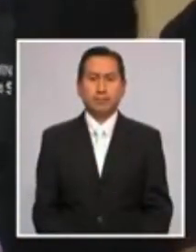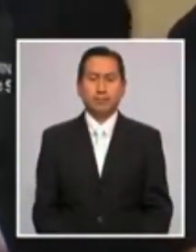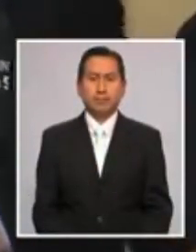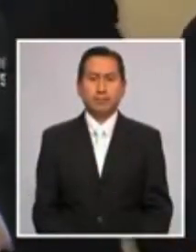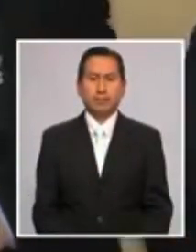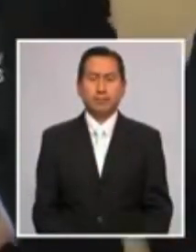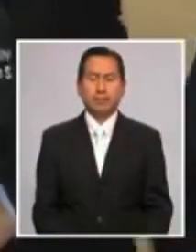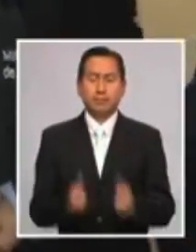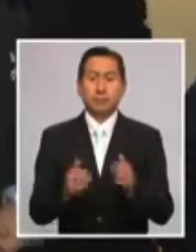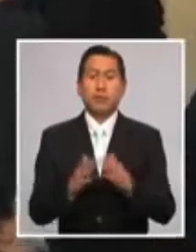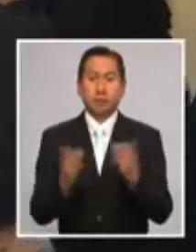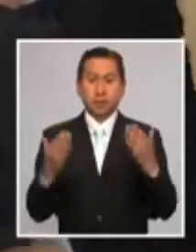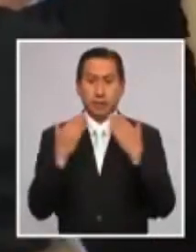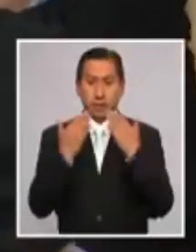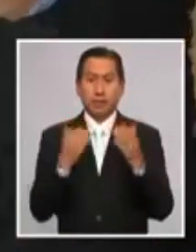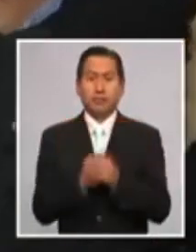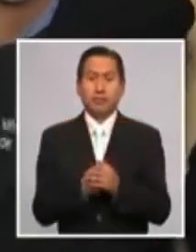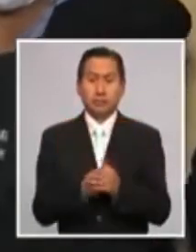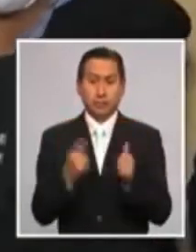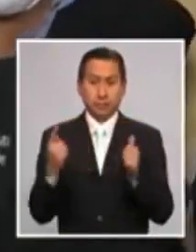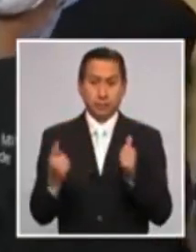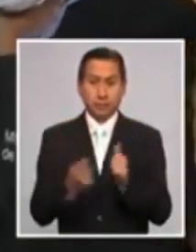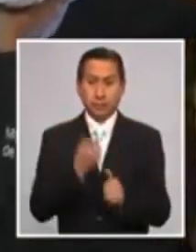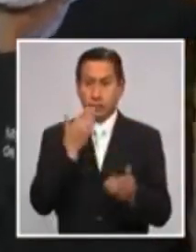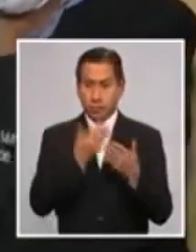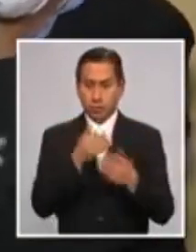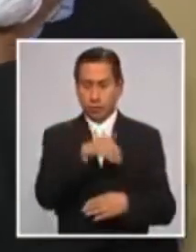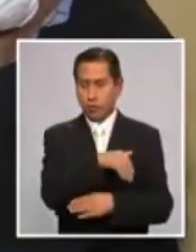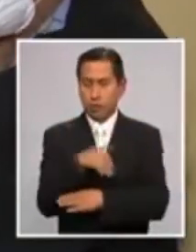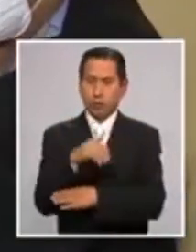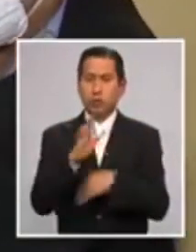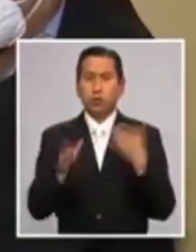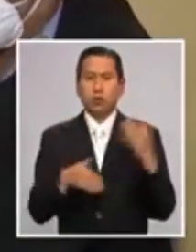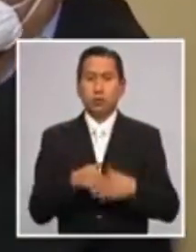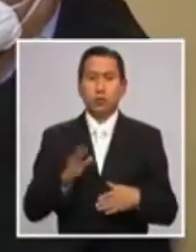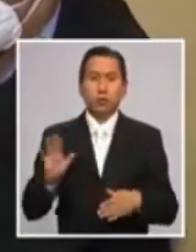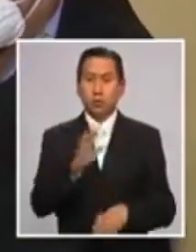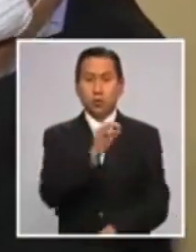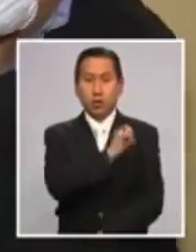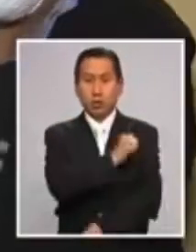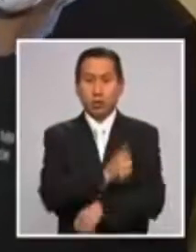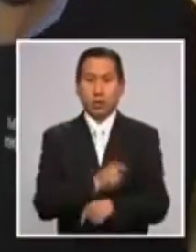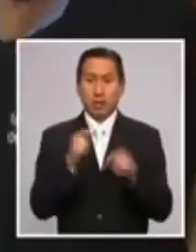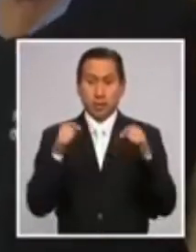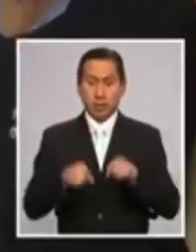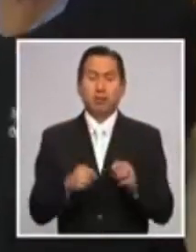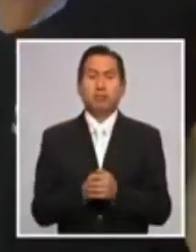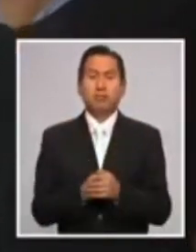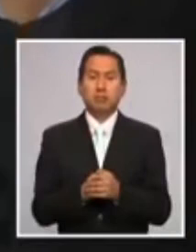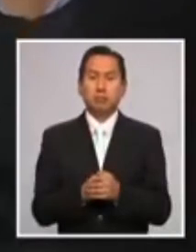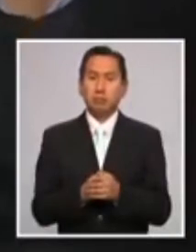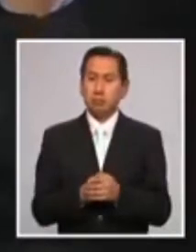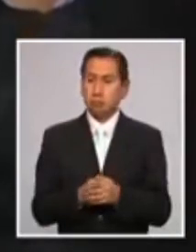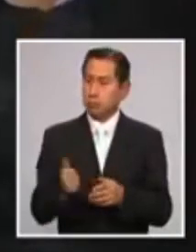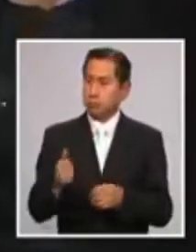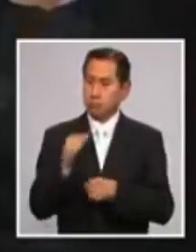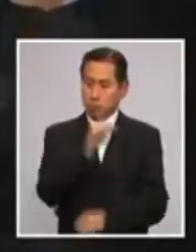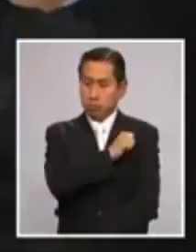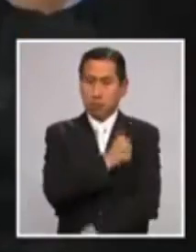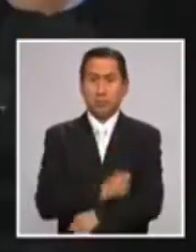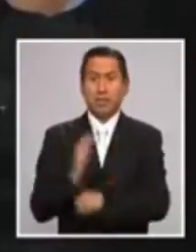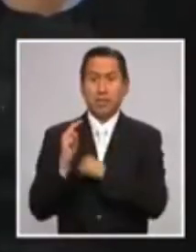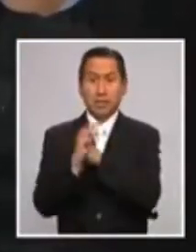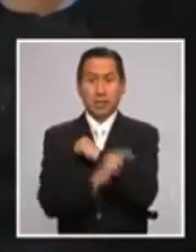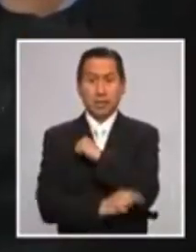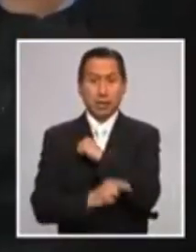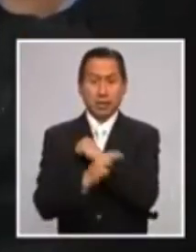Bien, muchas gracias. En primer lugar, muy buenas noches a todas las autoridades presentes, autoridades nacionales, y